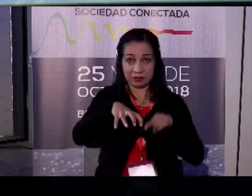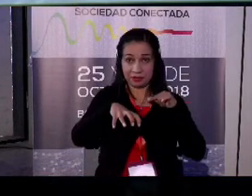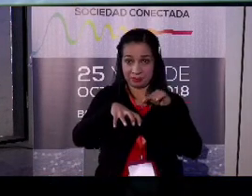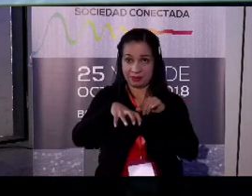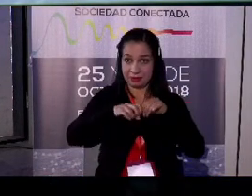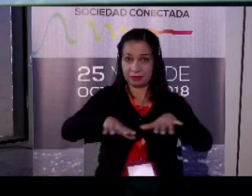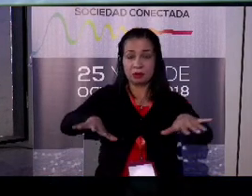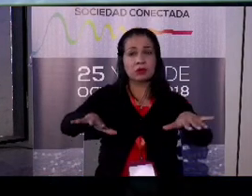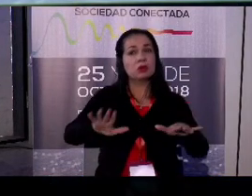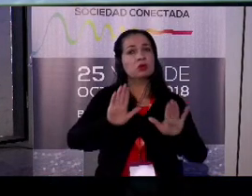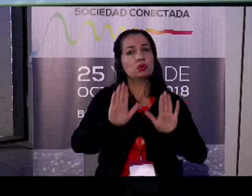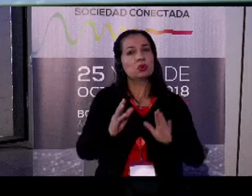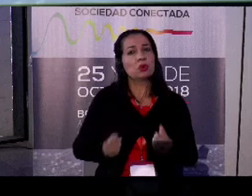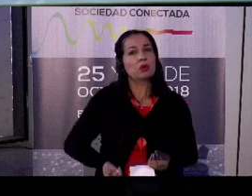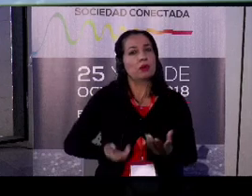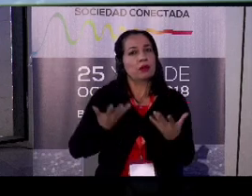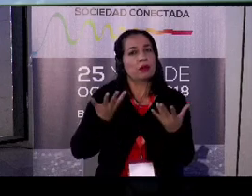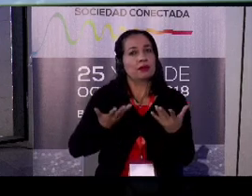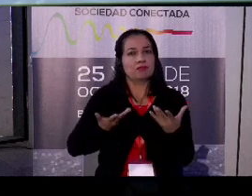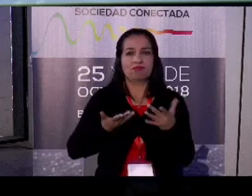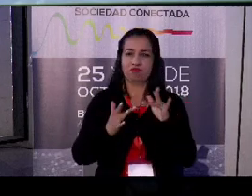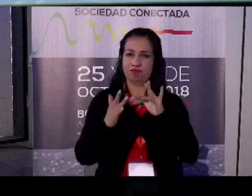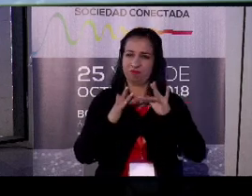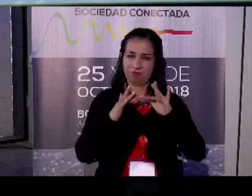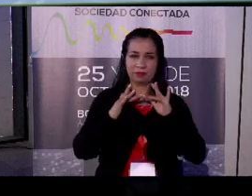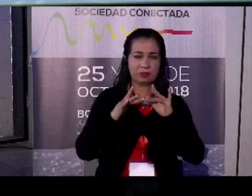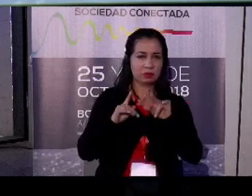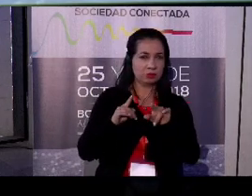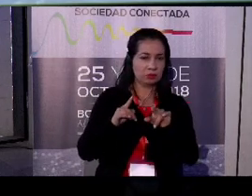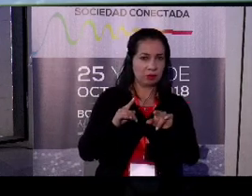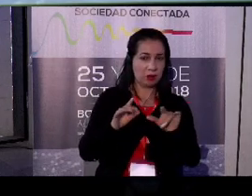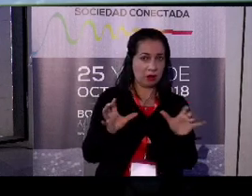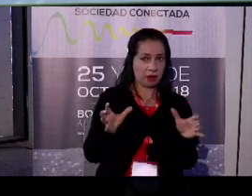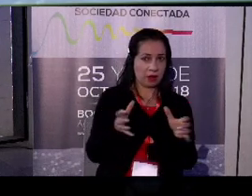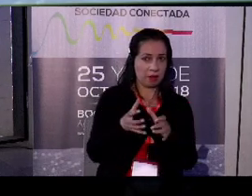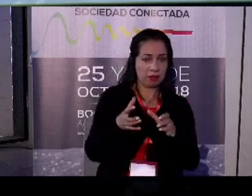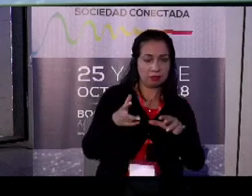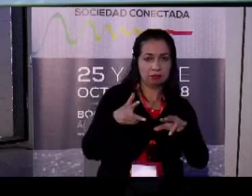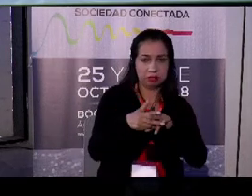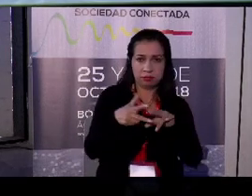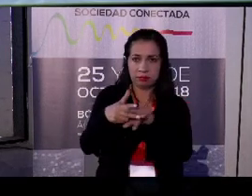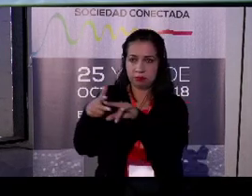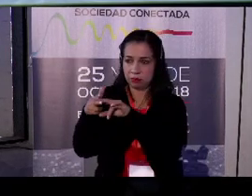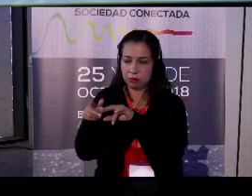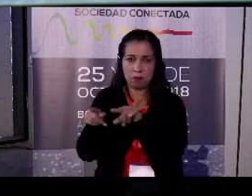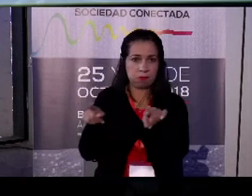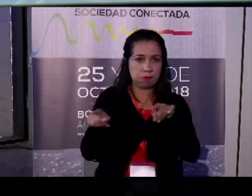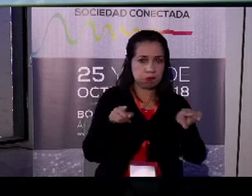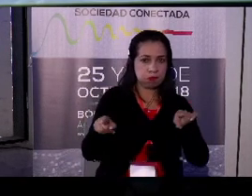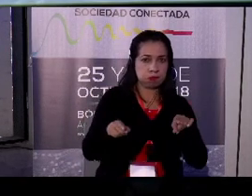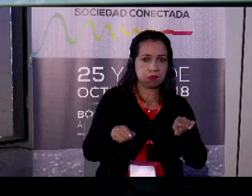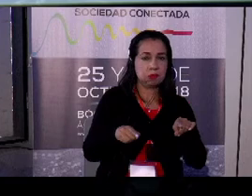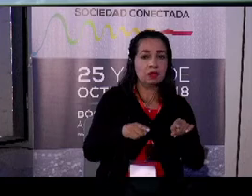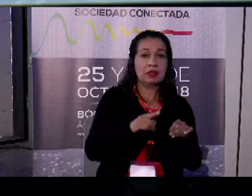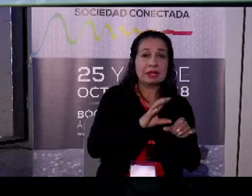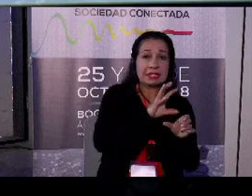mismo tiempo está generando interferencia a los equipos de las diferentes